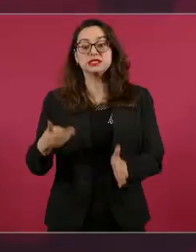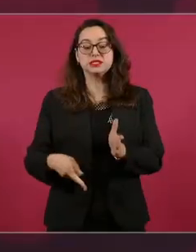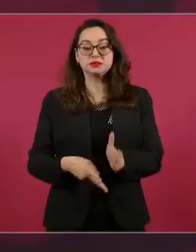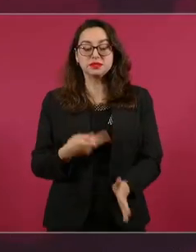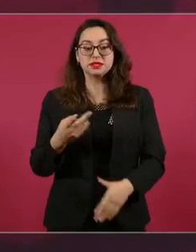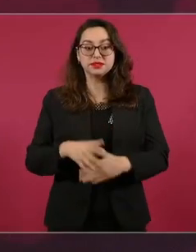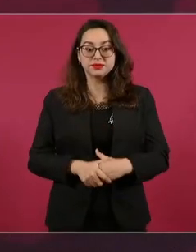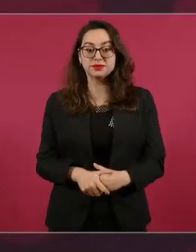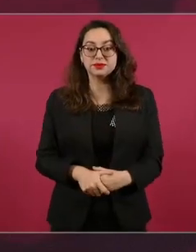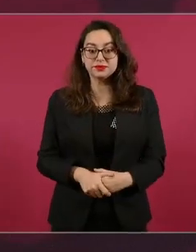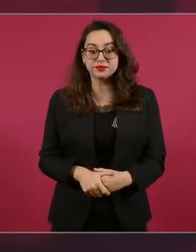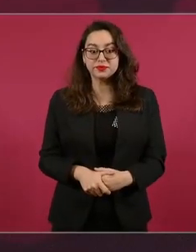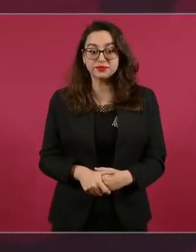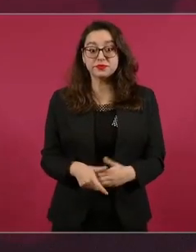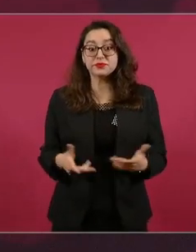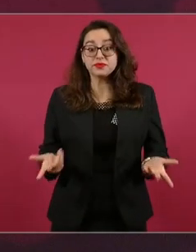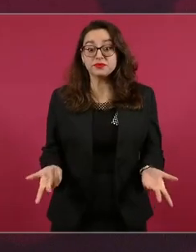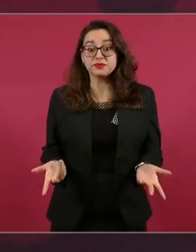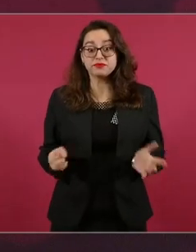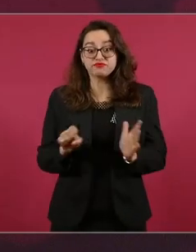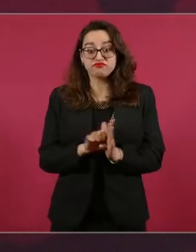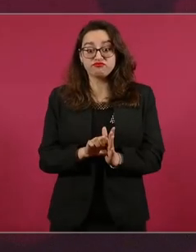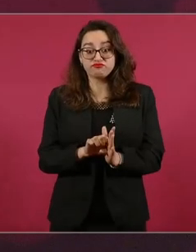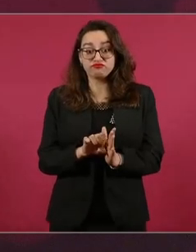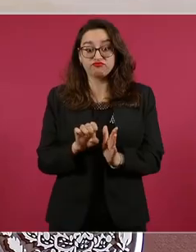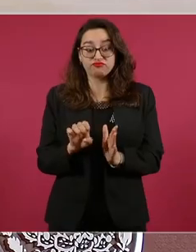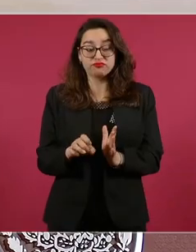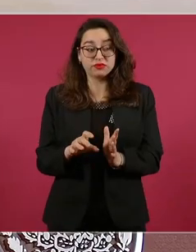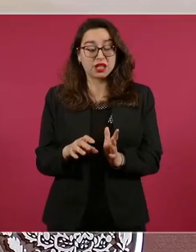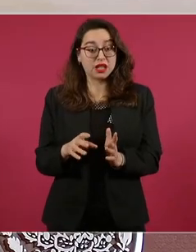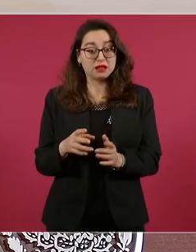denuncia por falta de pago de impuestos,